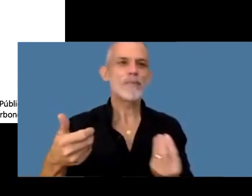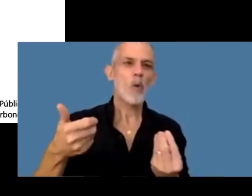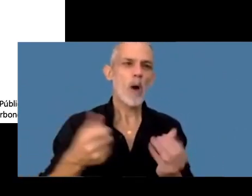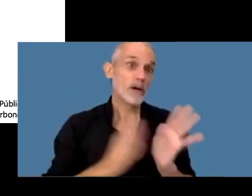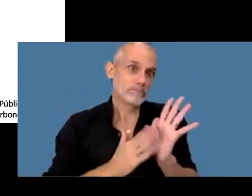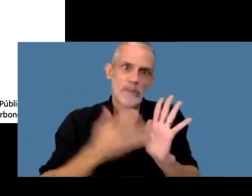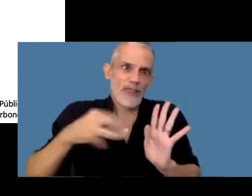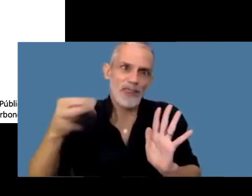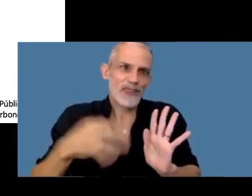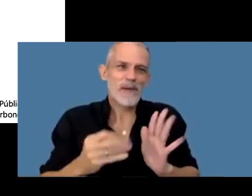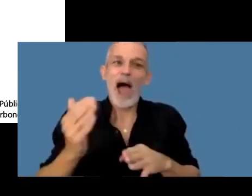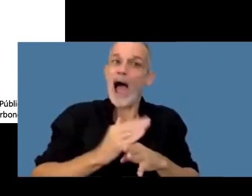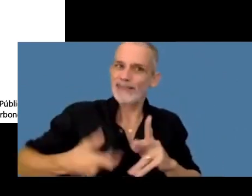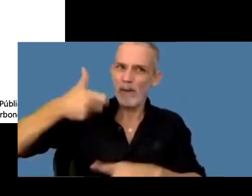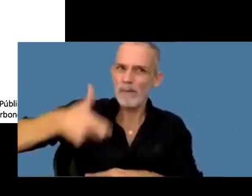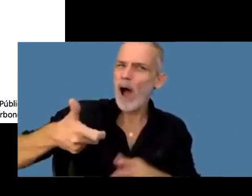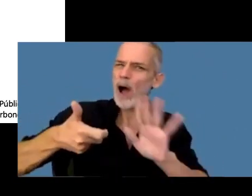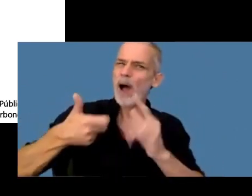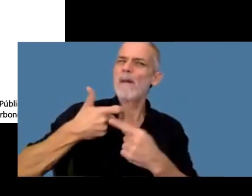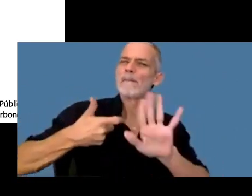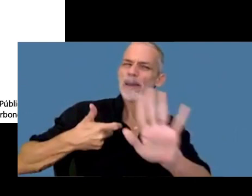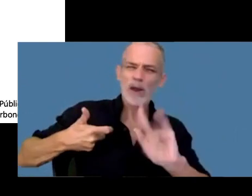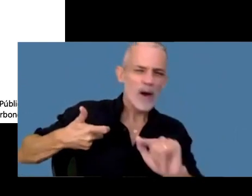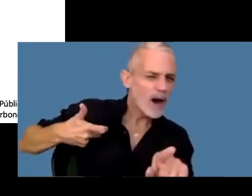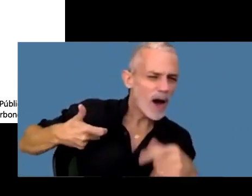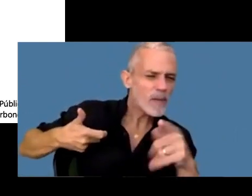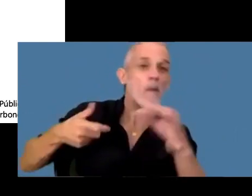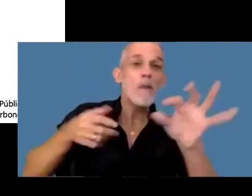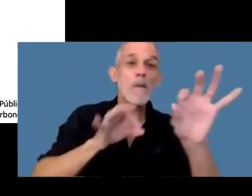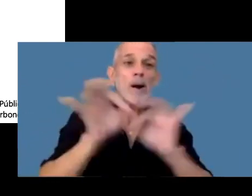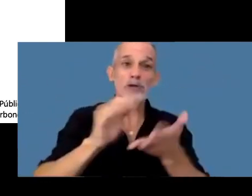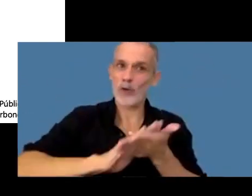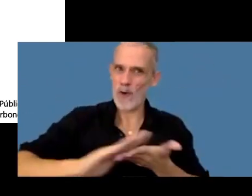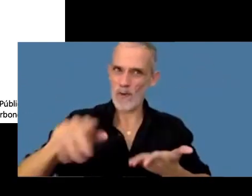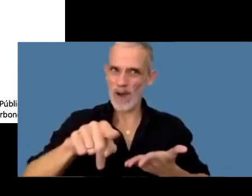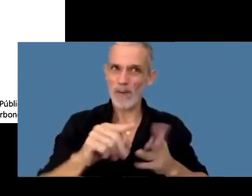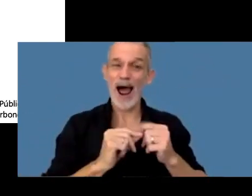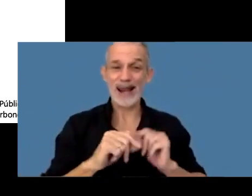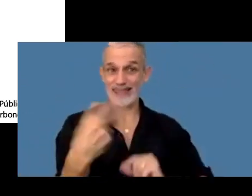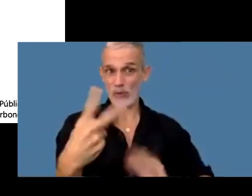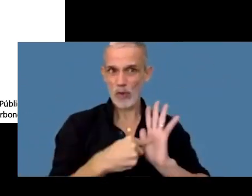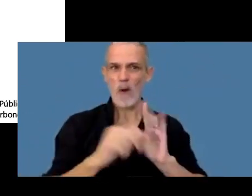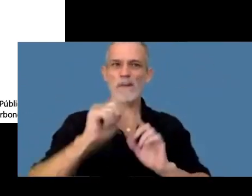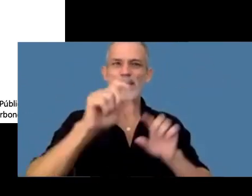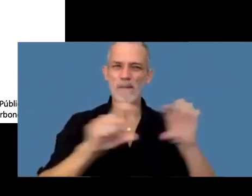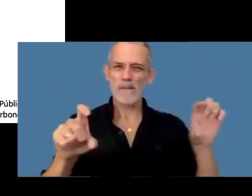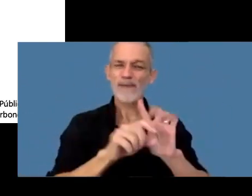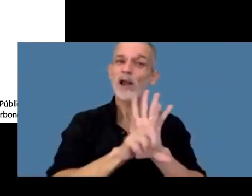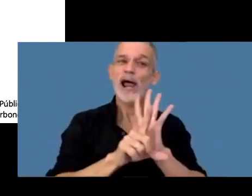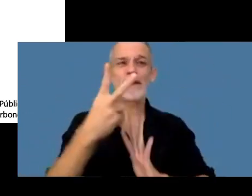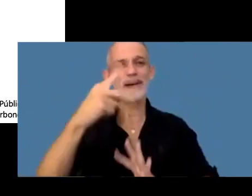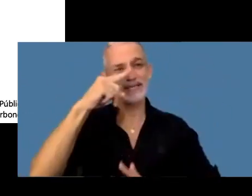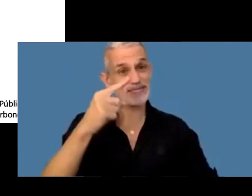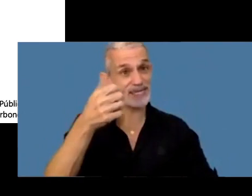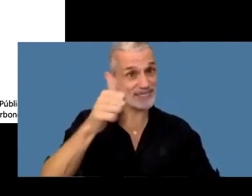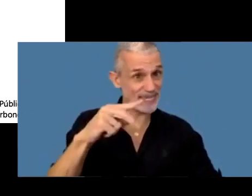hacer la inversión. Es decir, tiene que ser un proyecto nuevo, definido en el artículo 2, primer párrafo de la ley 27613 y el artículo 1 de